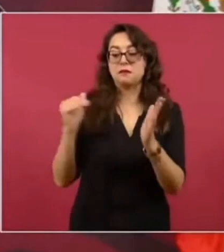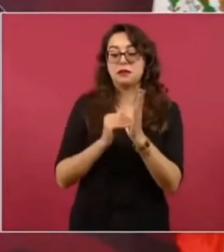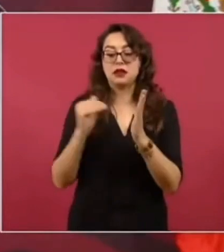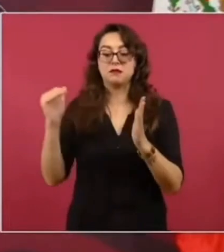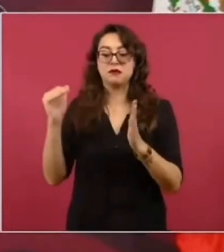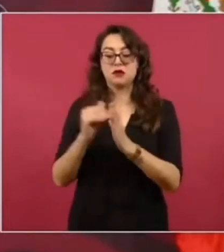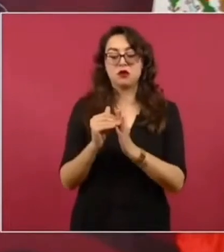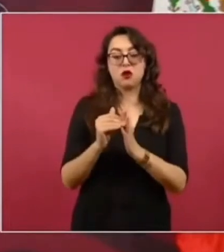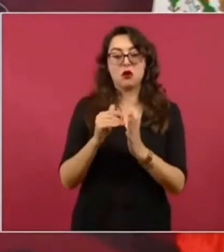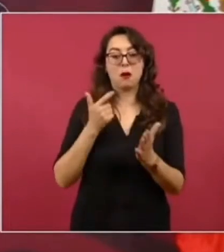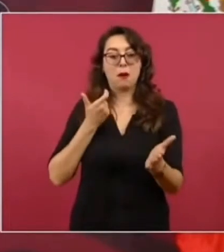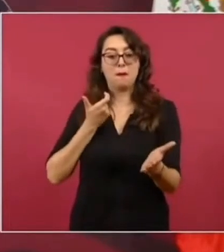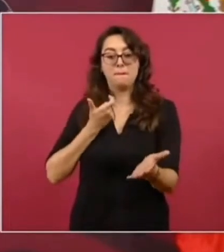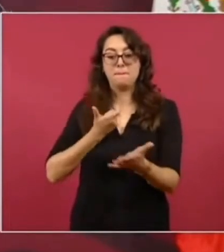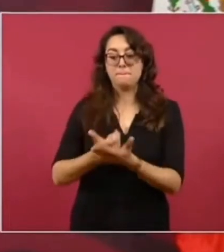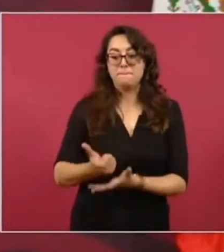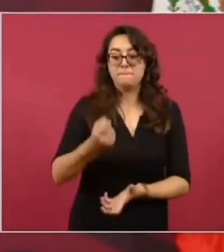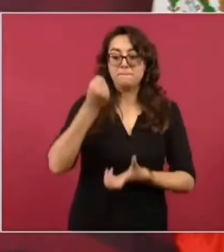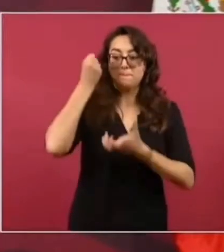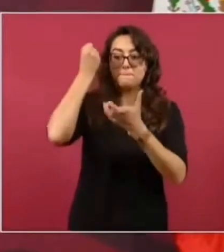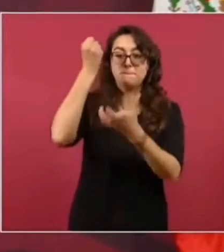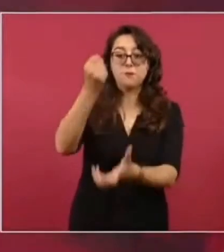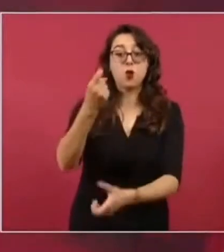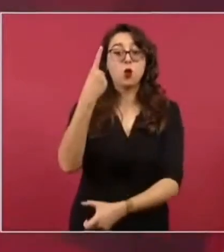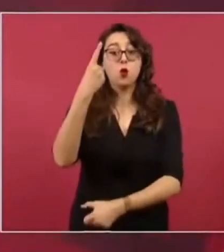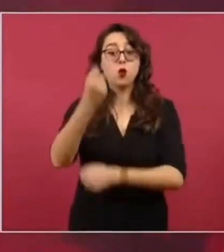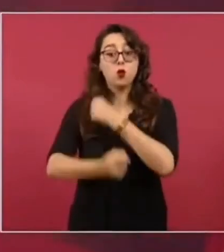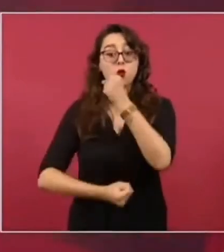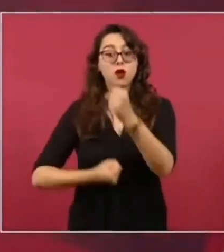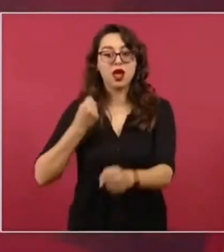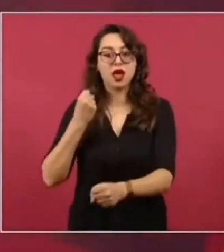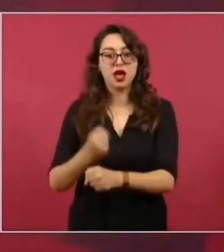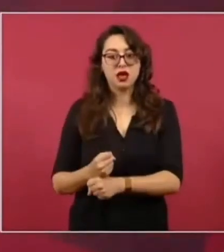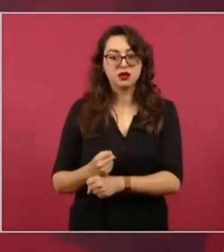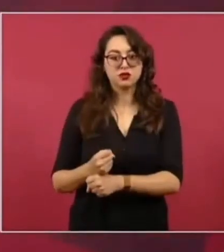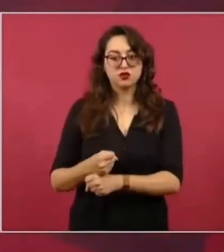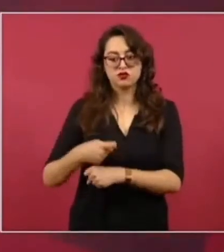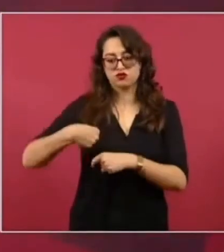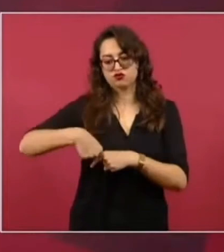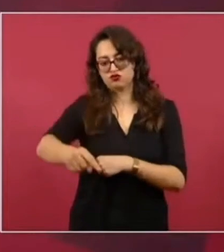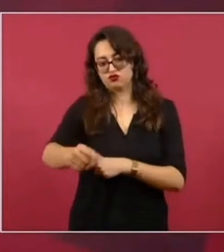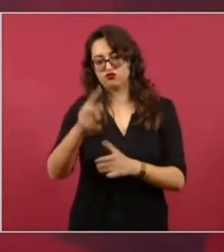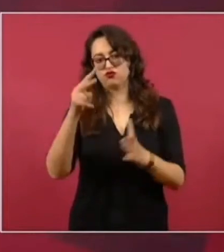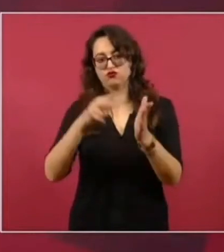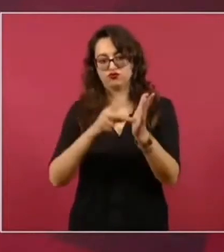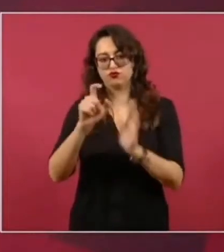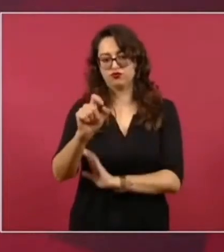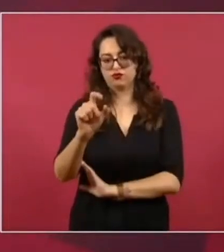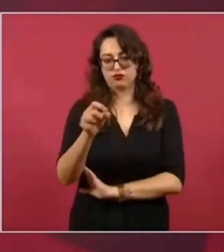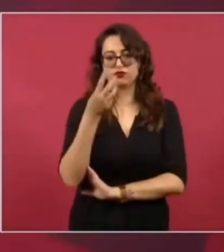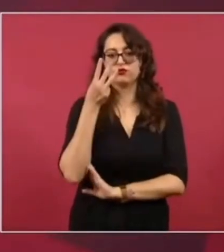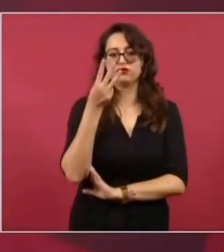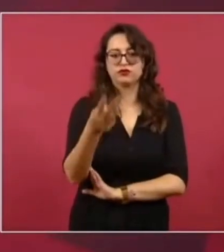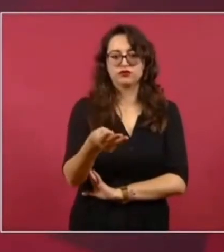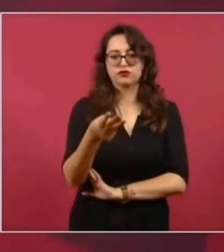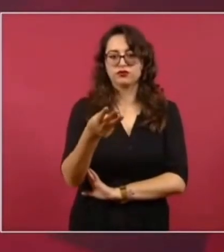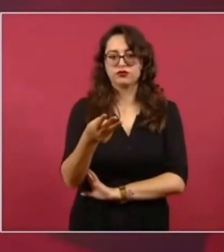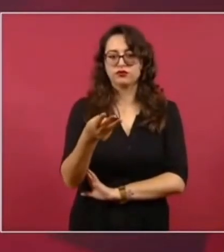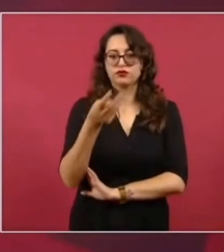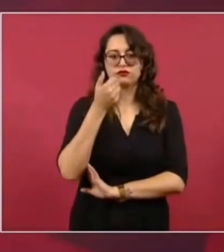año para becas a estudiantes de familias